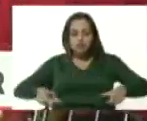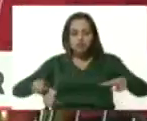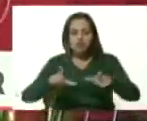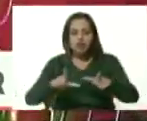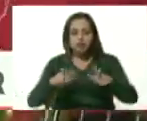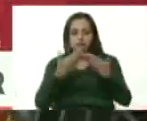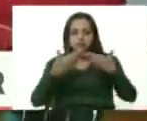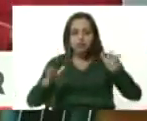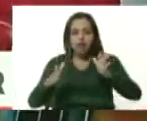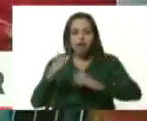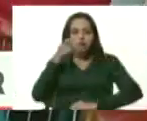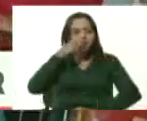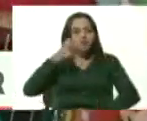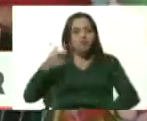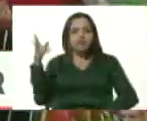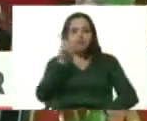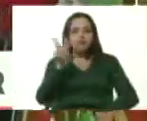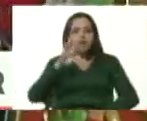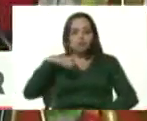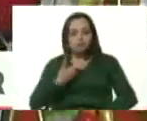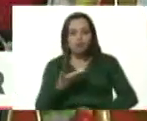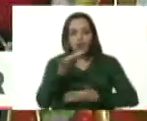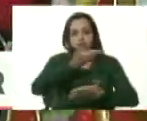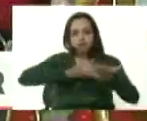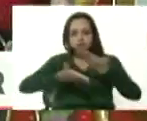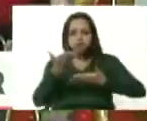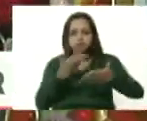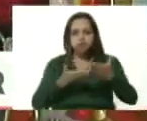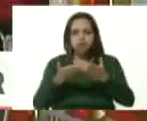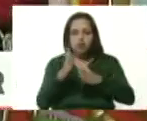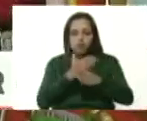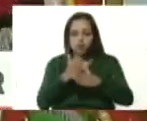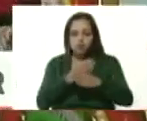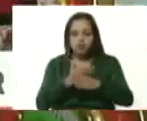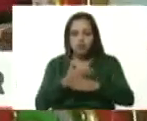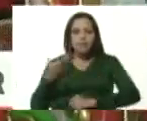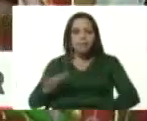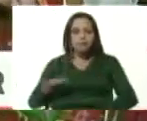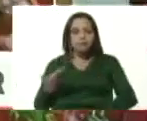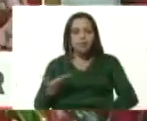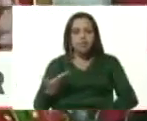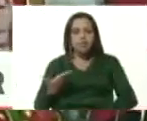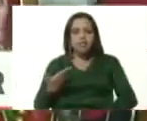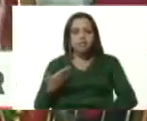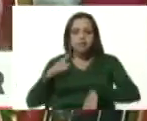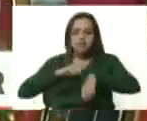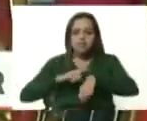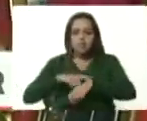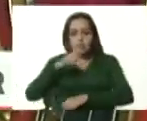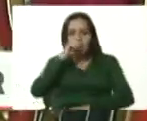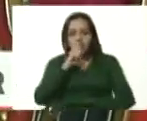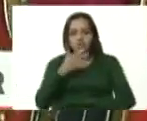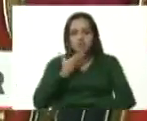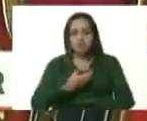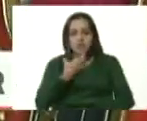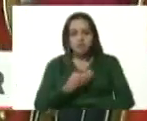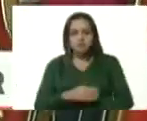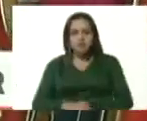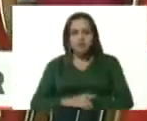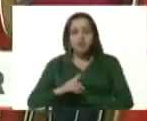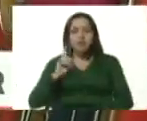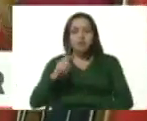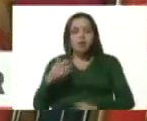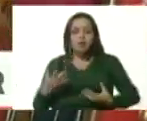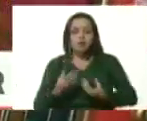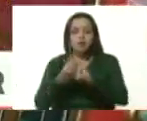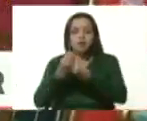al pueblo venezolano para compartir en esta importante época decembrina. También lo acompaña la primera